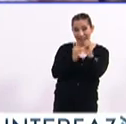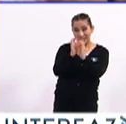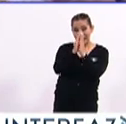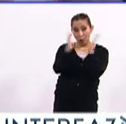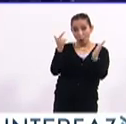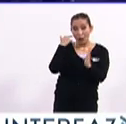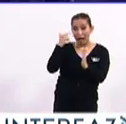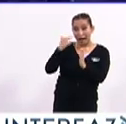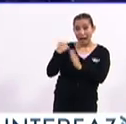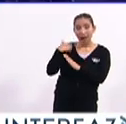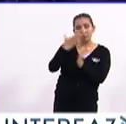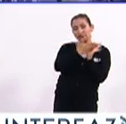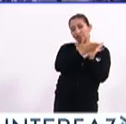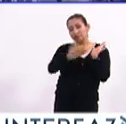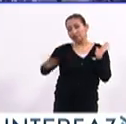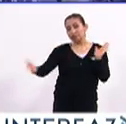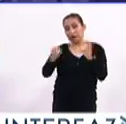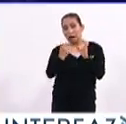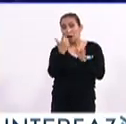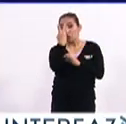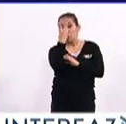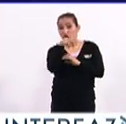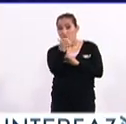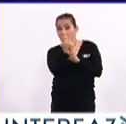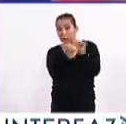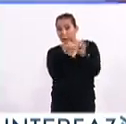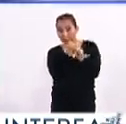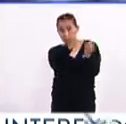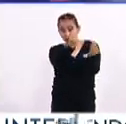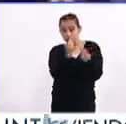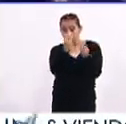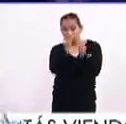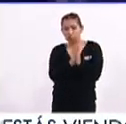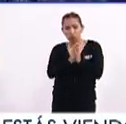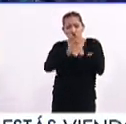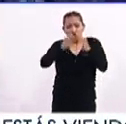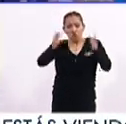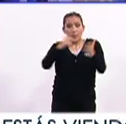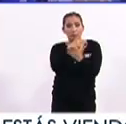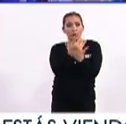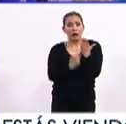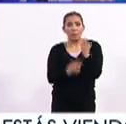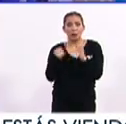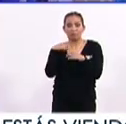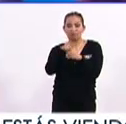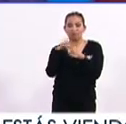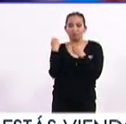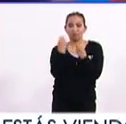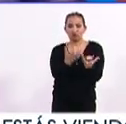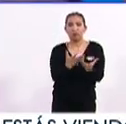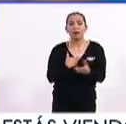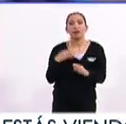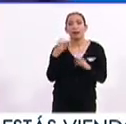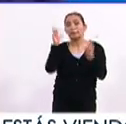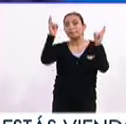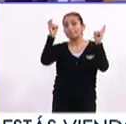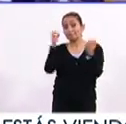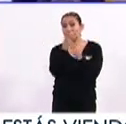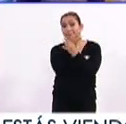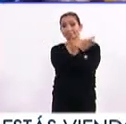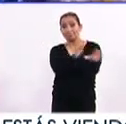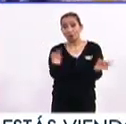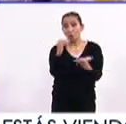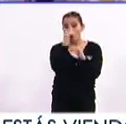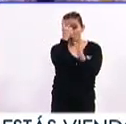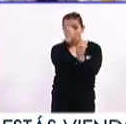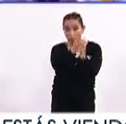de Guadalajara a lo largo de los últimos 12 años han enriquecido este programa de donaciones. La campaña, sin embargo, no